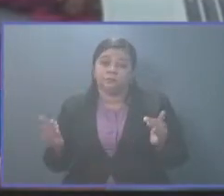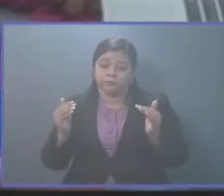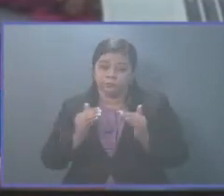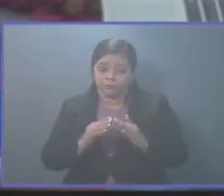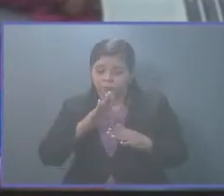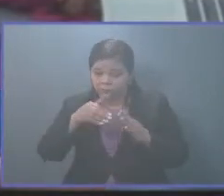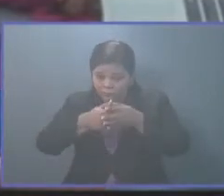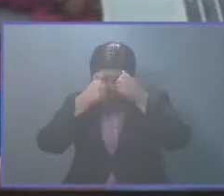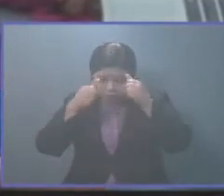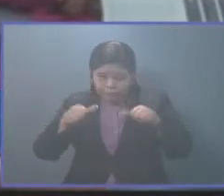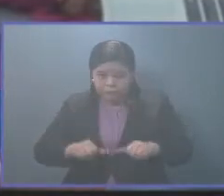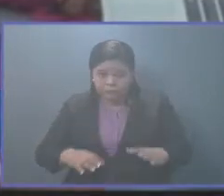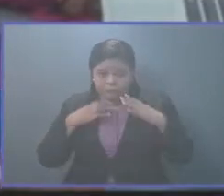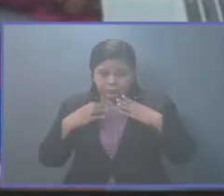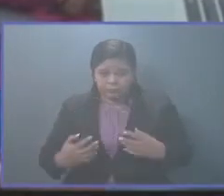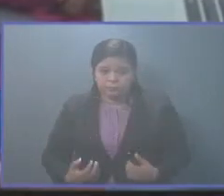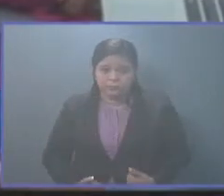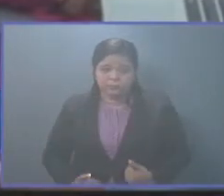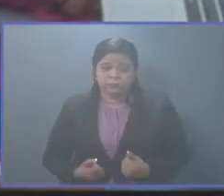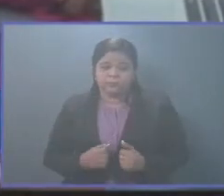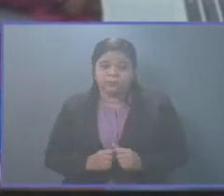mediante acuerdo gubernativo